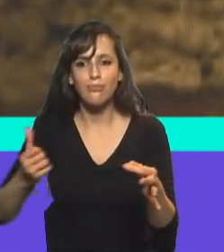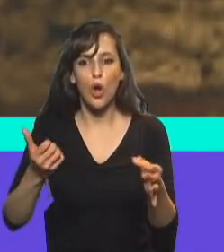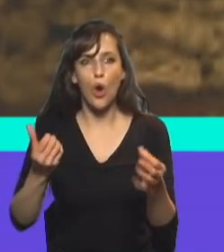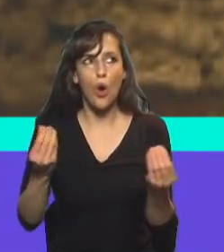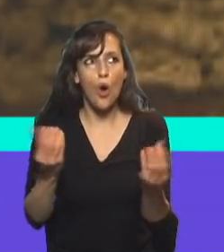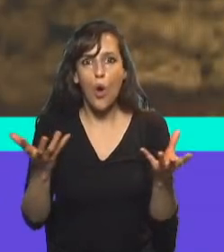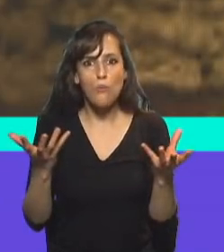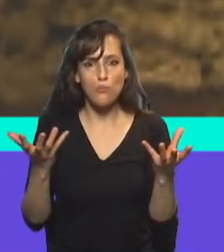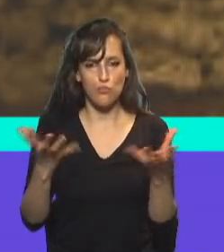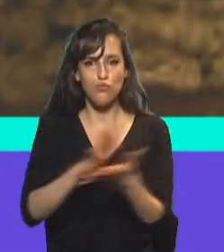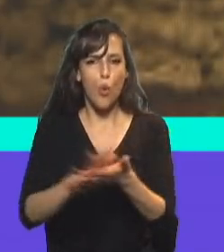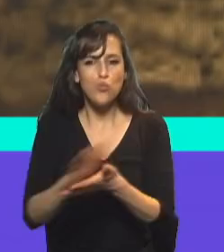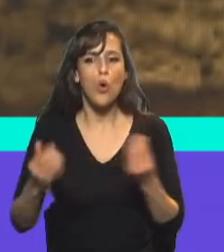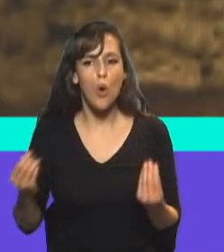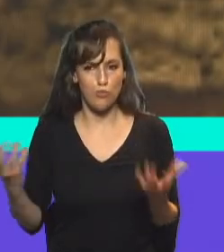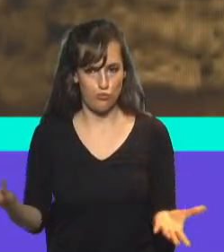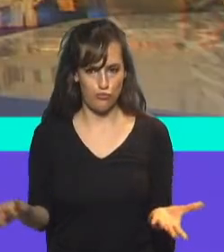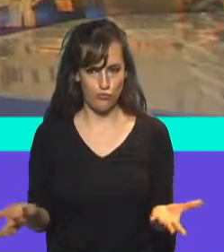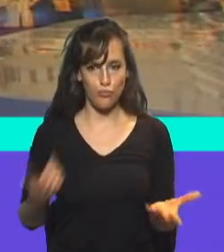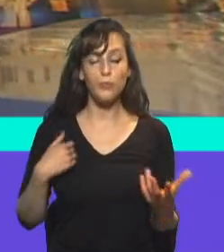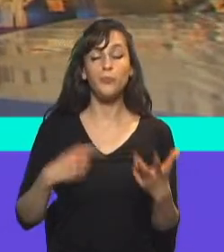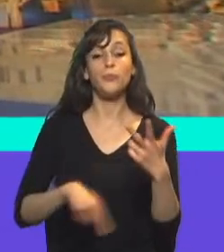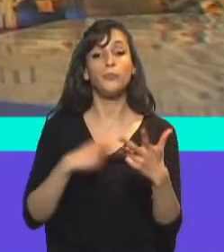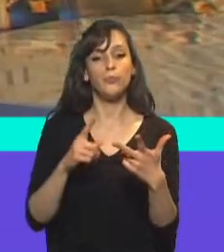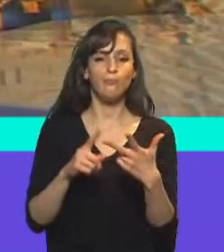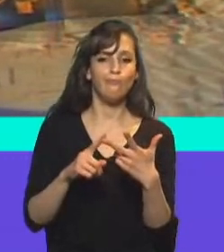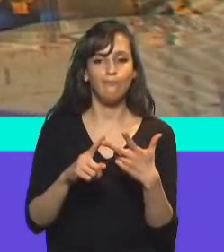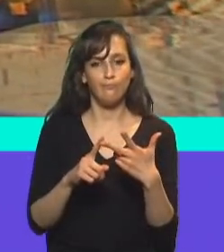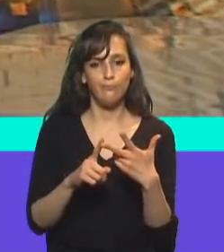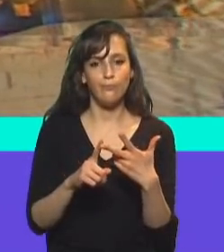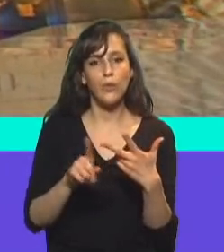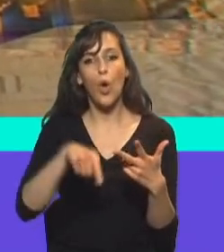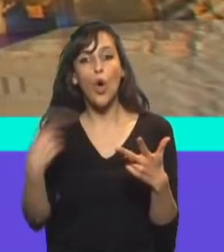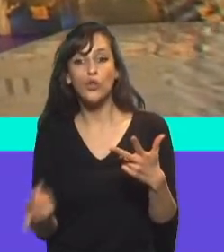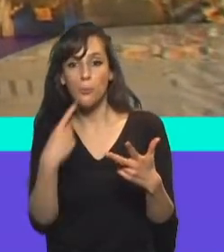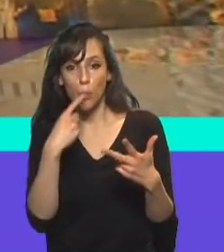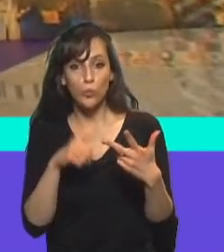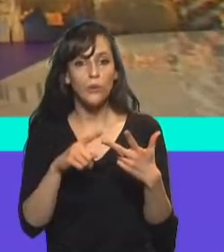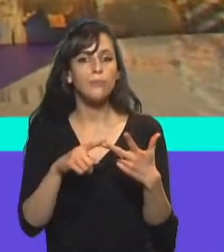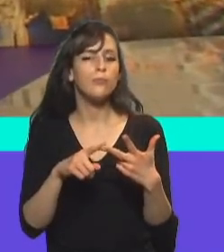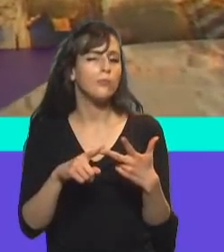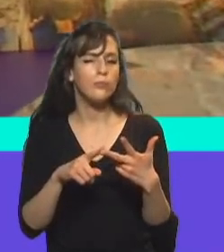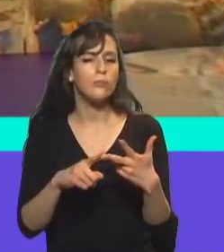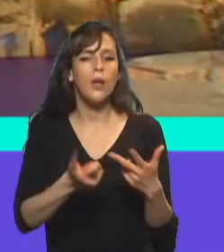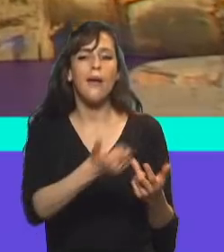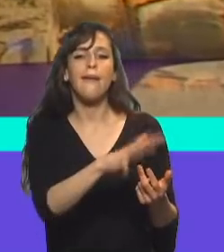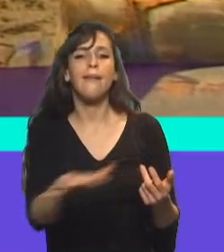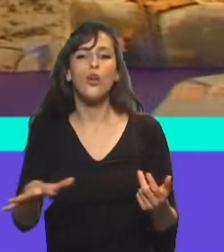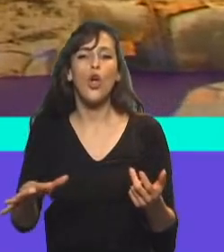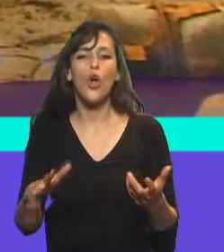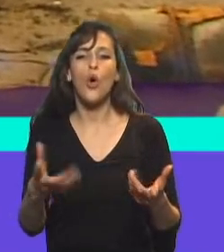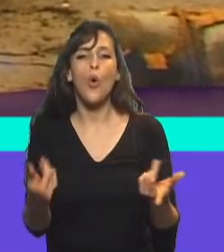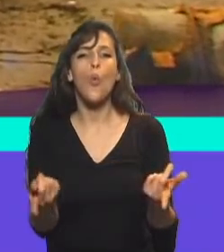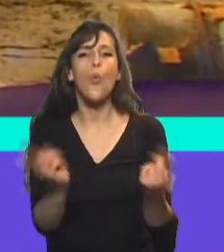frenando lo que lo ocasiona, ¿no? Y hay una tercera pregunta, que es si hay formas de recuperarlo. Bueno, las formas,